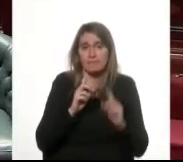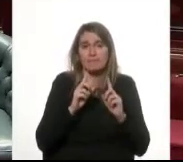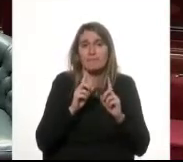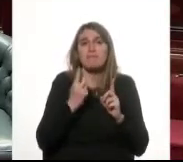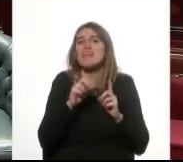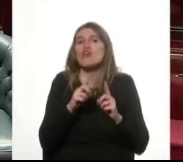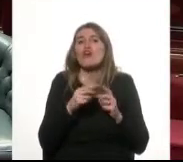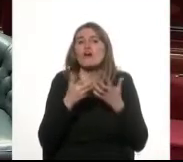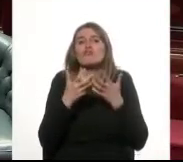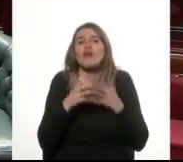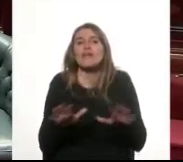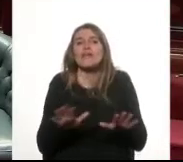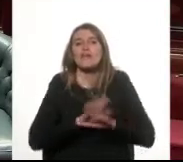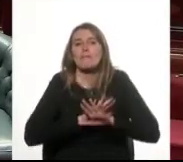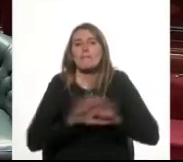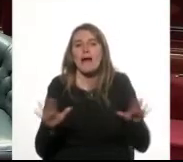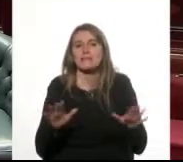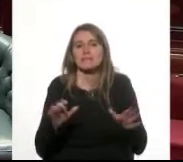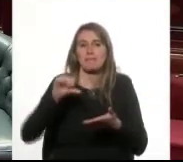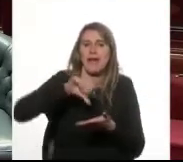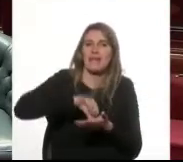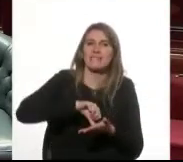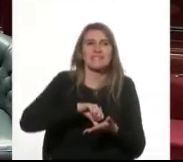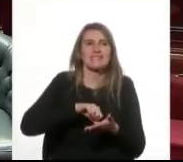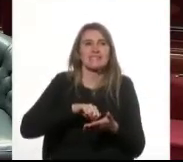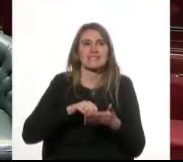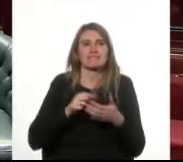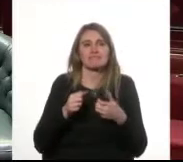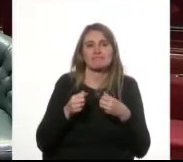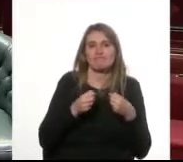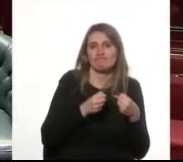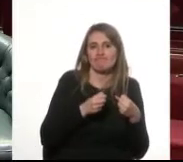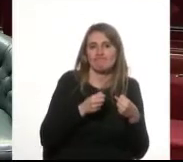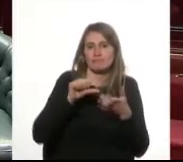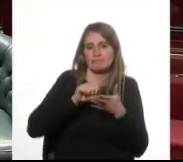Yo no quiero polarizar a mi país.